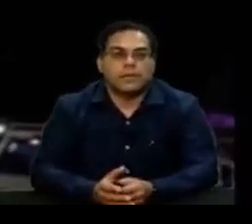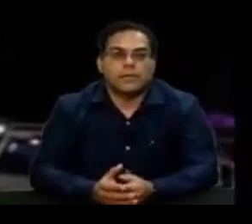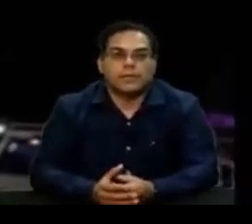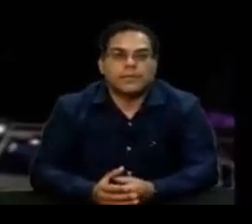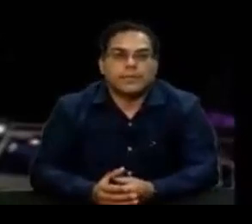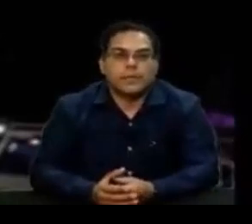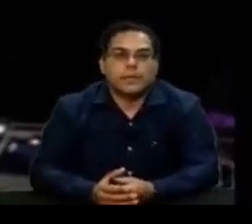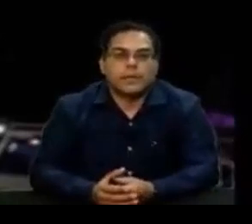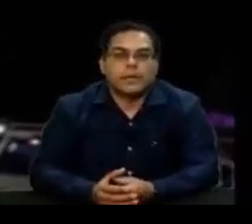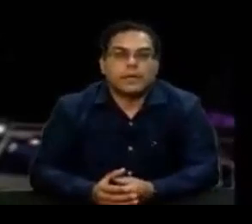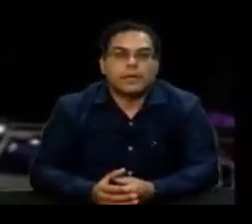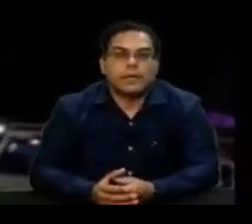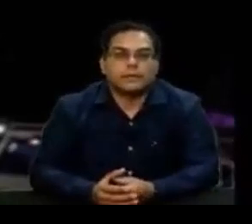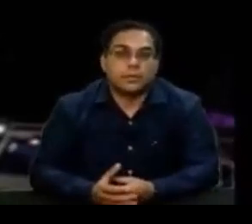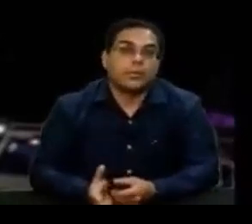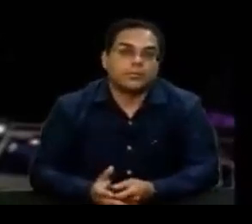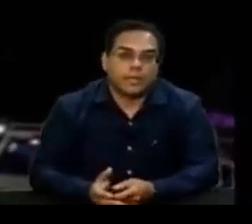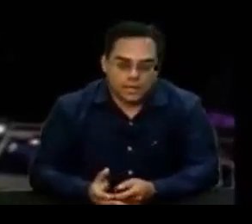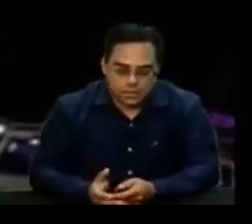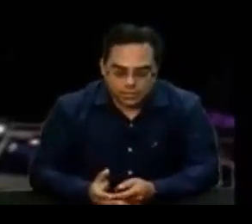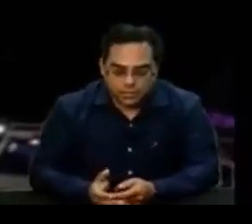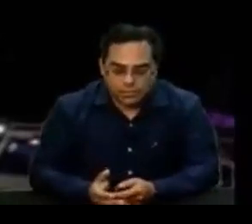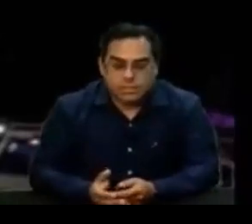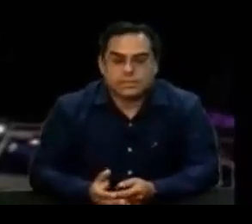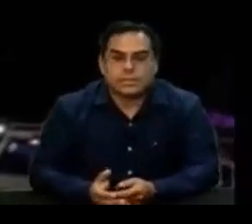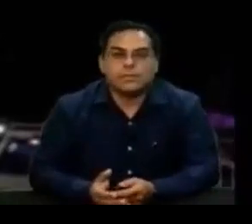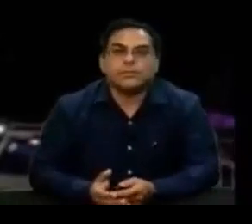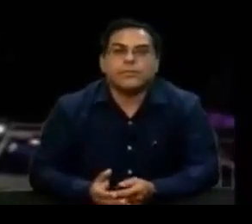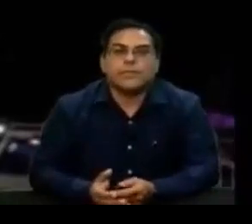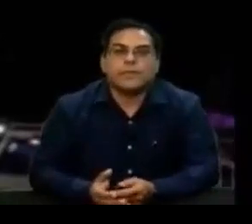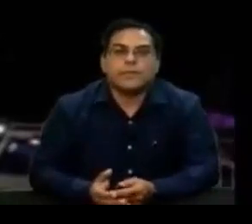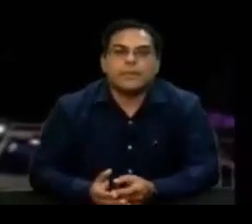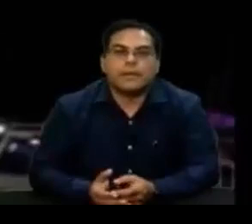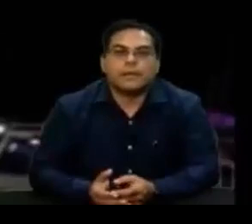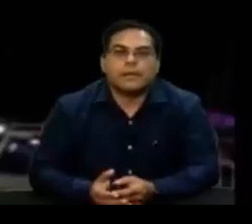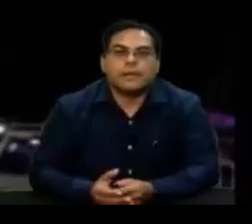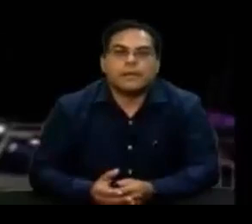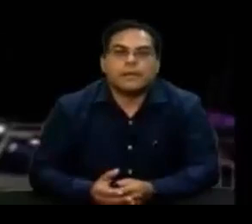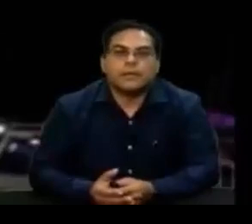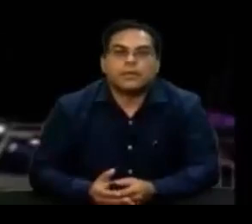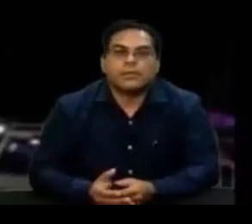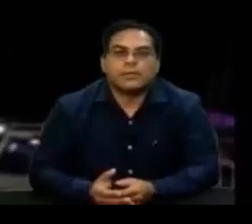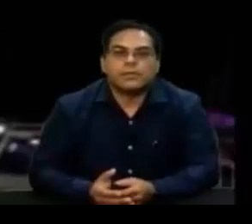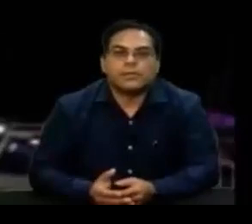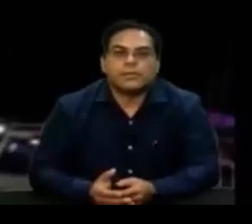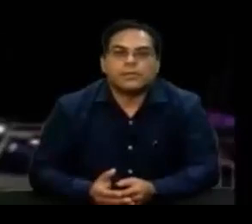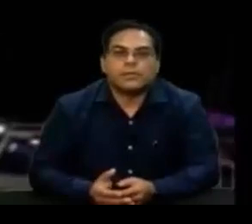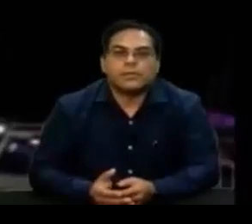se lo enviamos a los periodoncistas, ¿no? Bien,